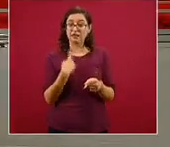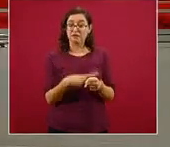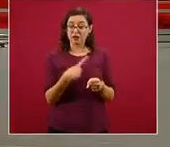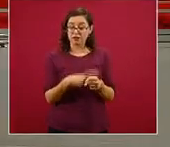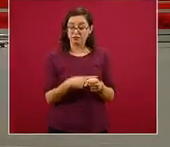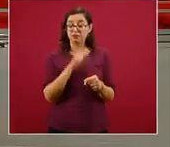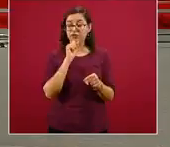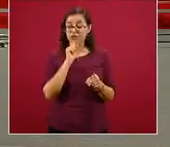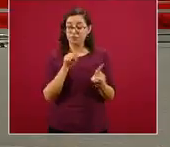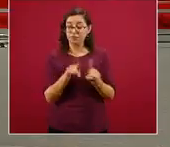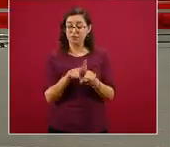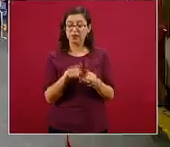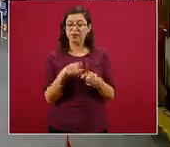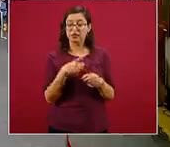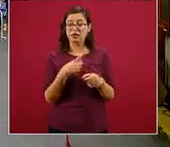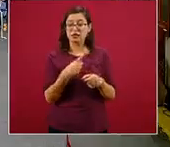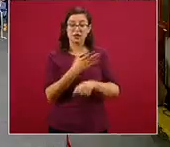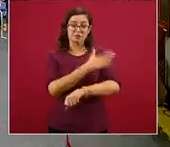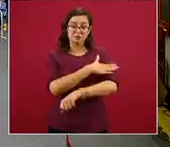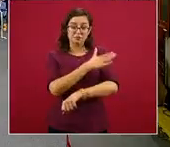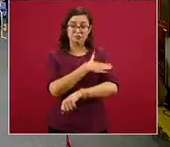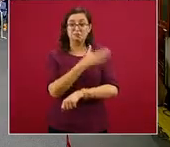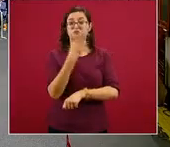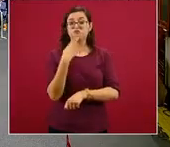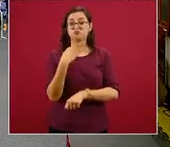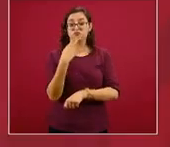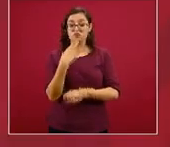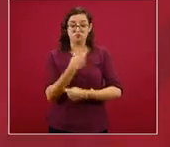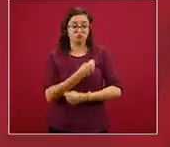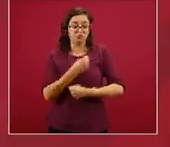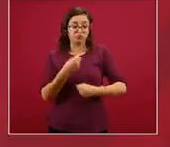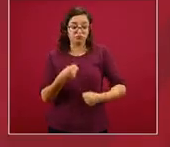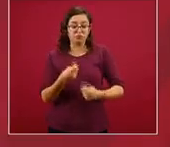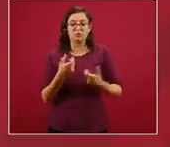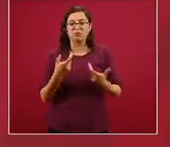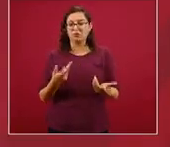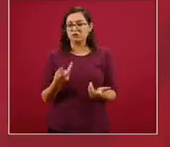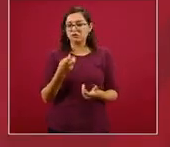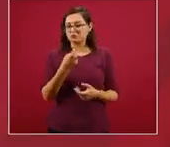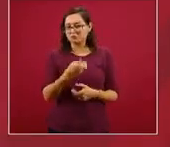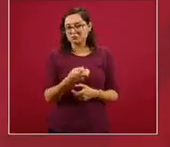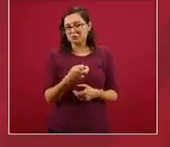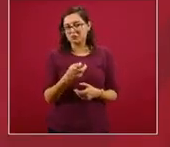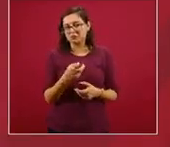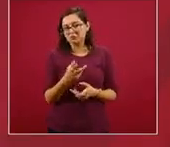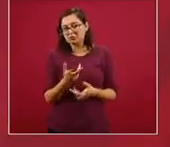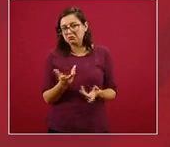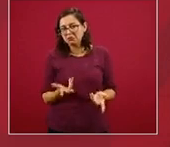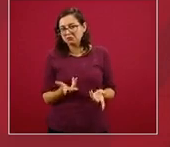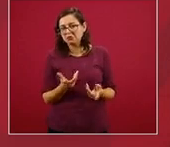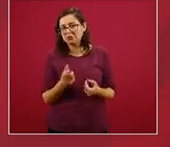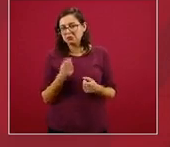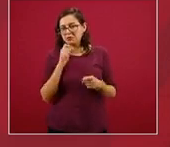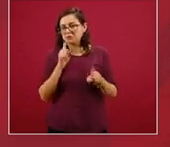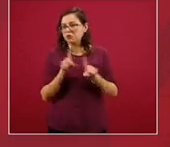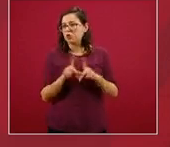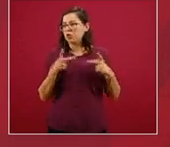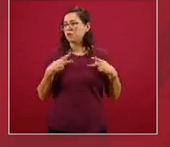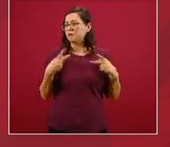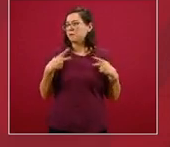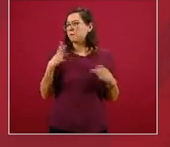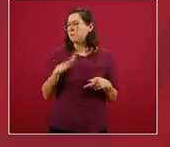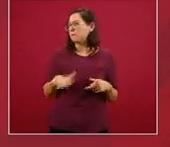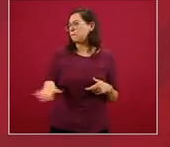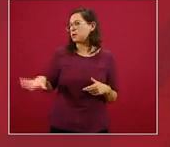diabetes que la población en general, ¿sí? Entonces los datos no apuntan realmente a esto, y para poder realmente definir o